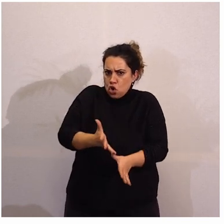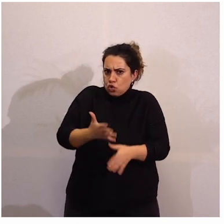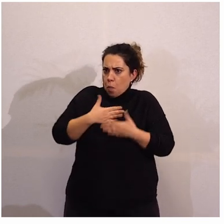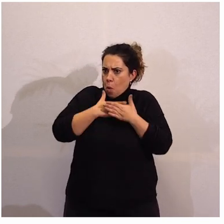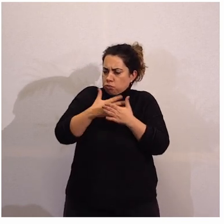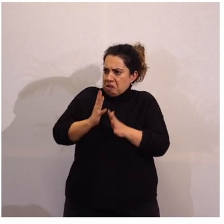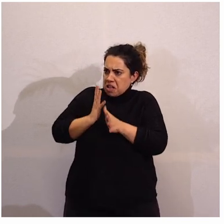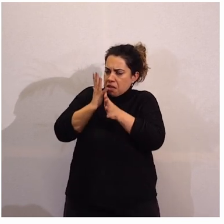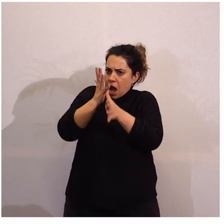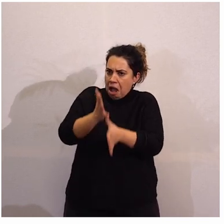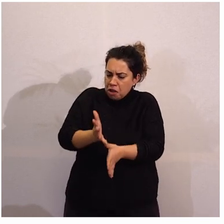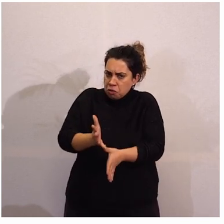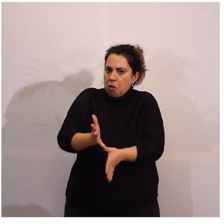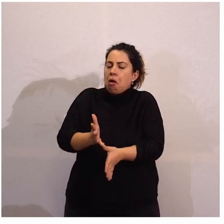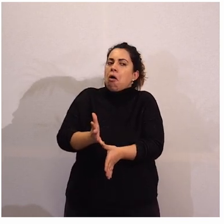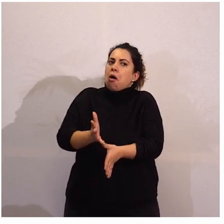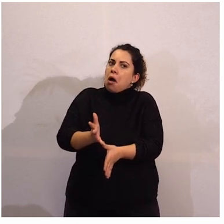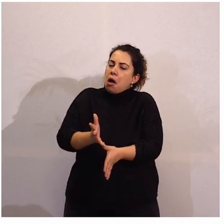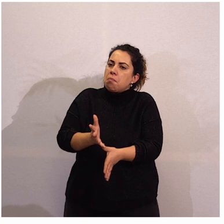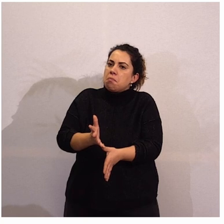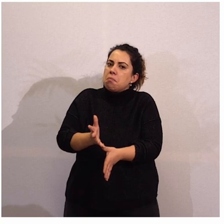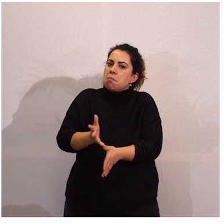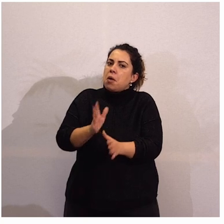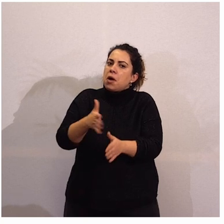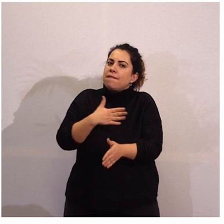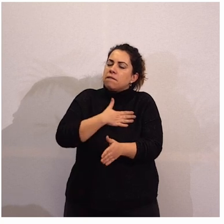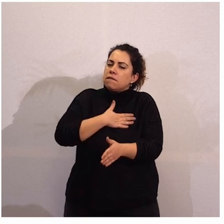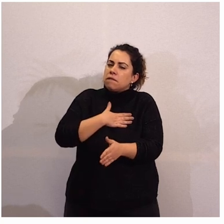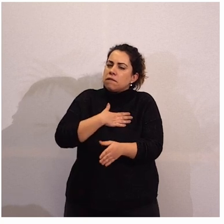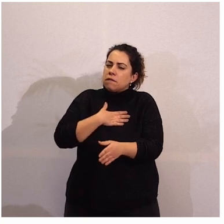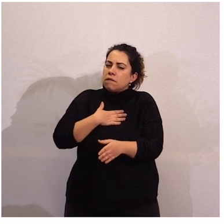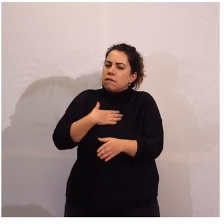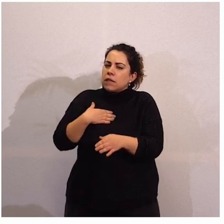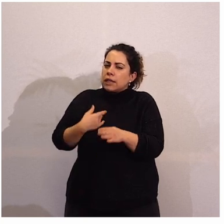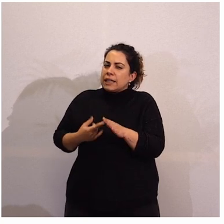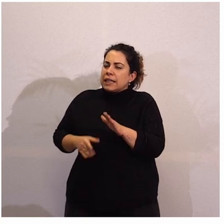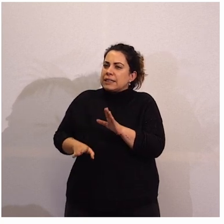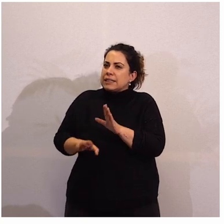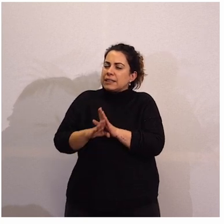voluntariado y le gustaría seguir